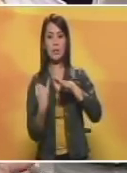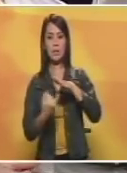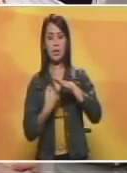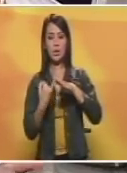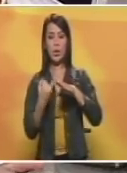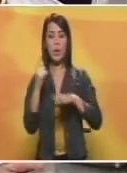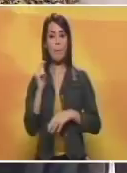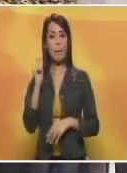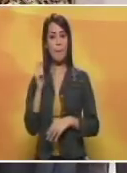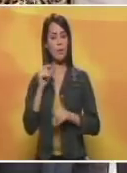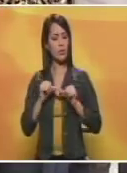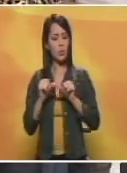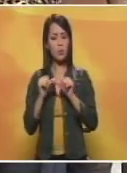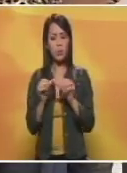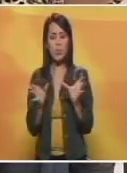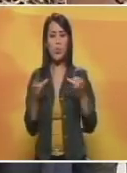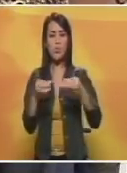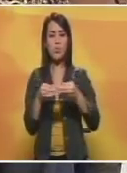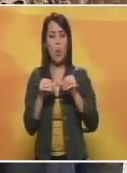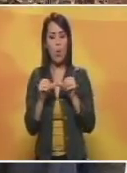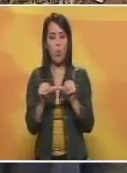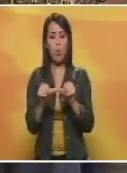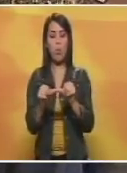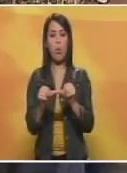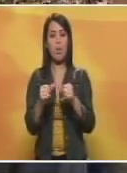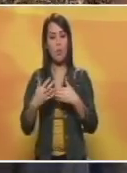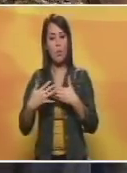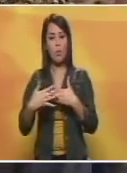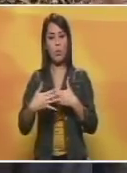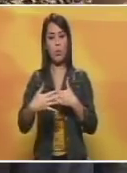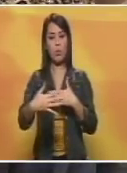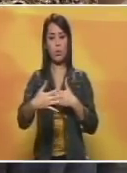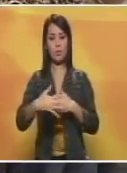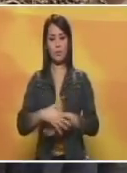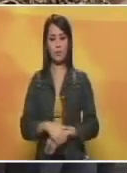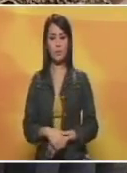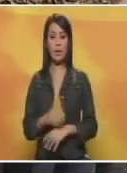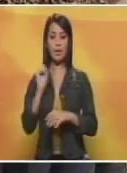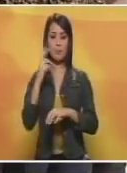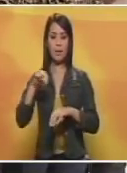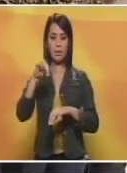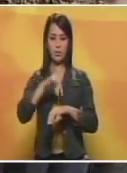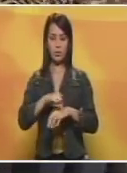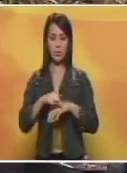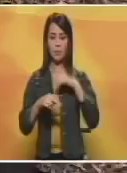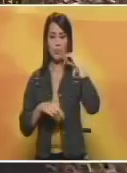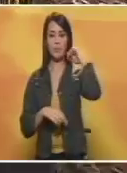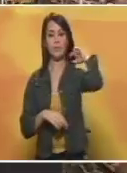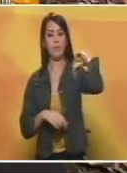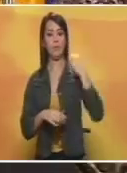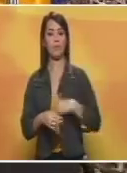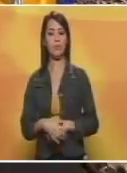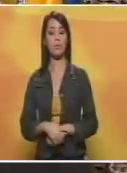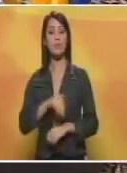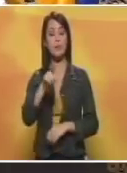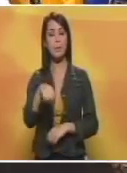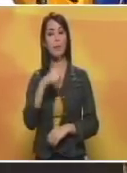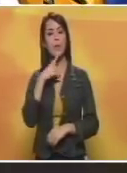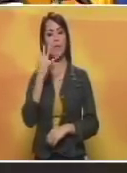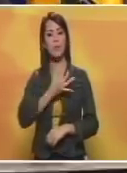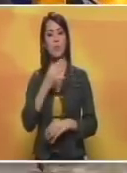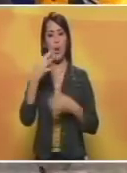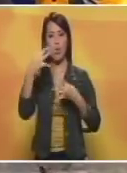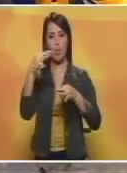parlamento continuará en sesión permanente durante este periodo extraordinario de la asamblea nacional por otra parte confirmó que un